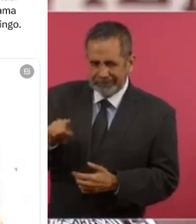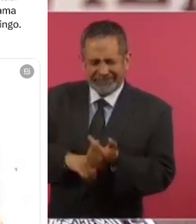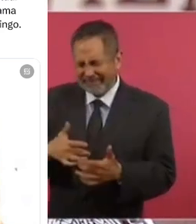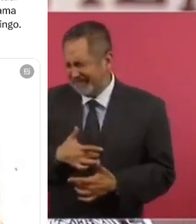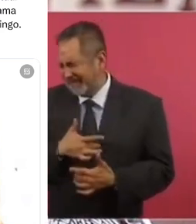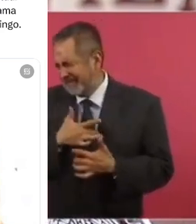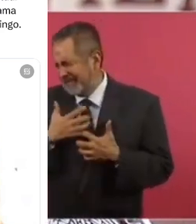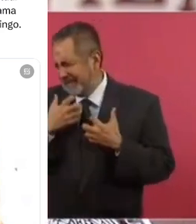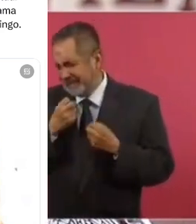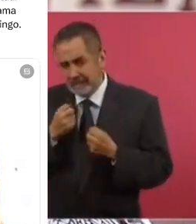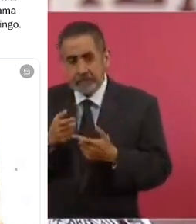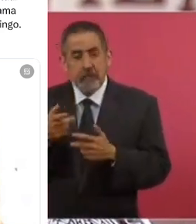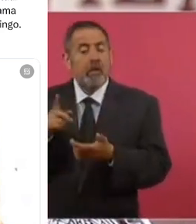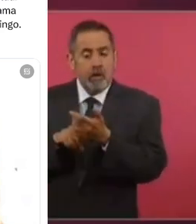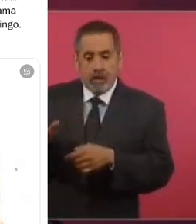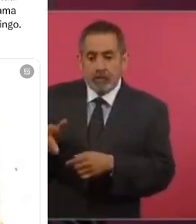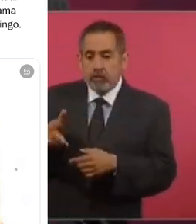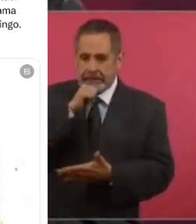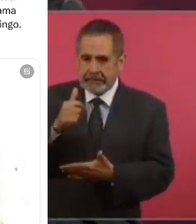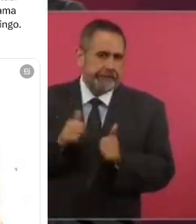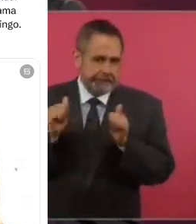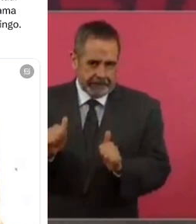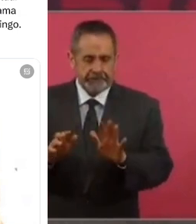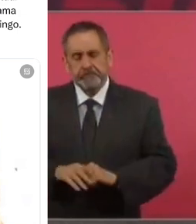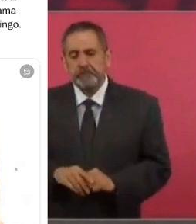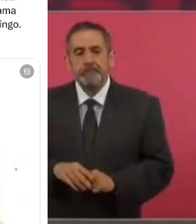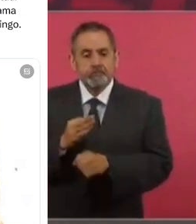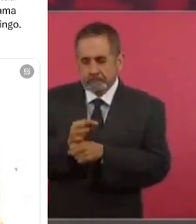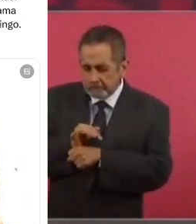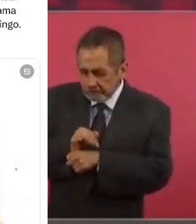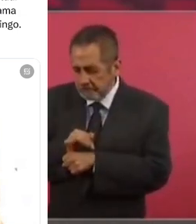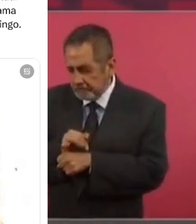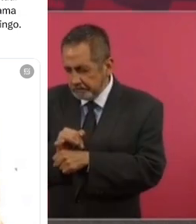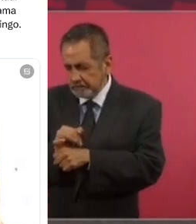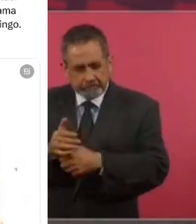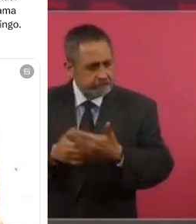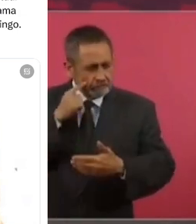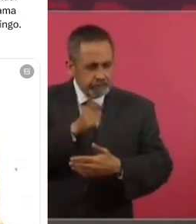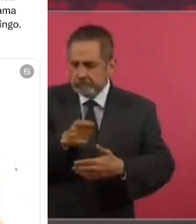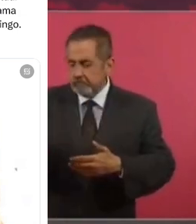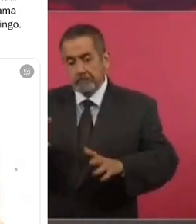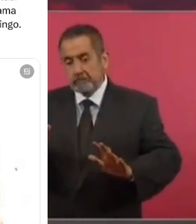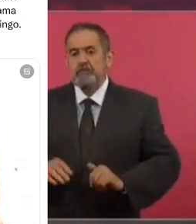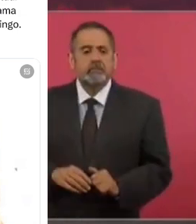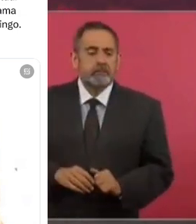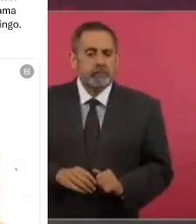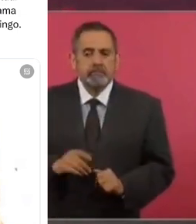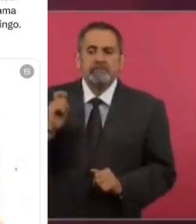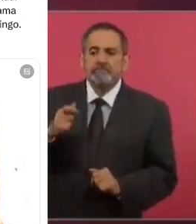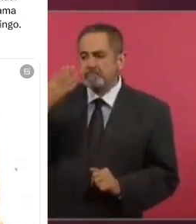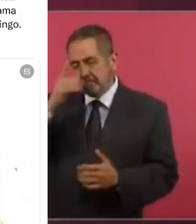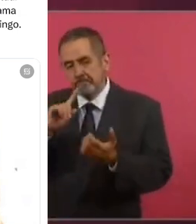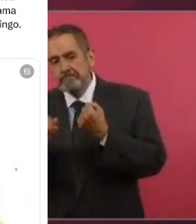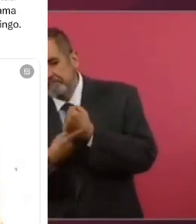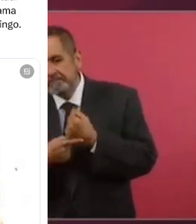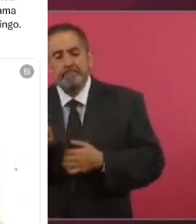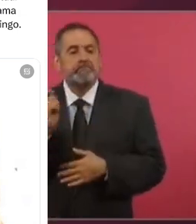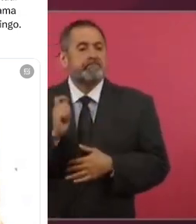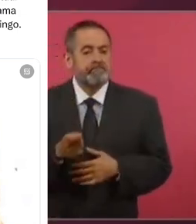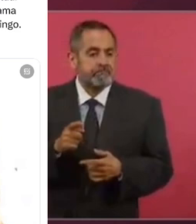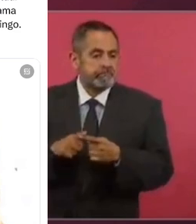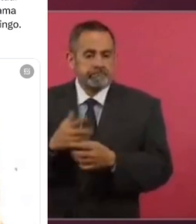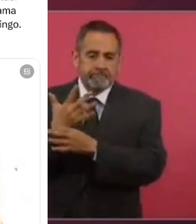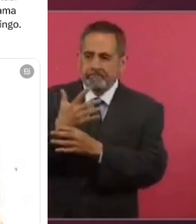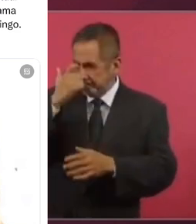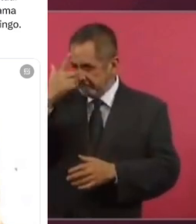herida, afortunadamente no grave, y se están haciendo las investigaciones para saber quiénes son